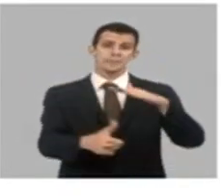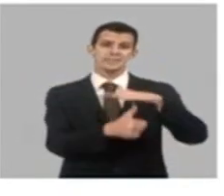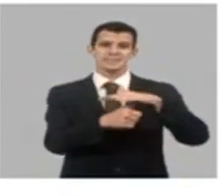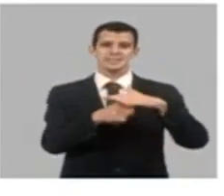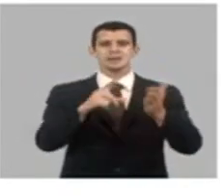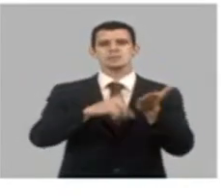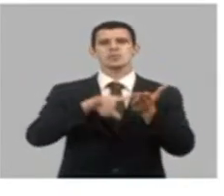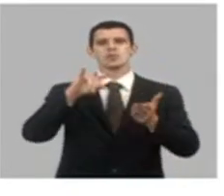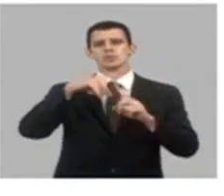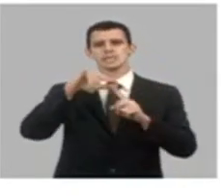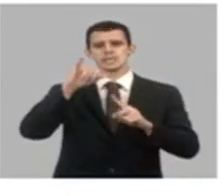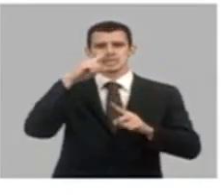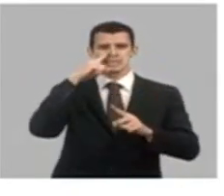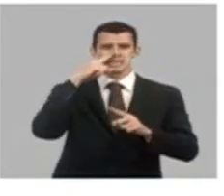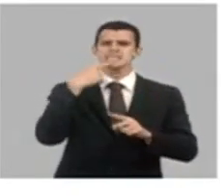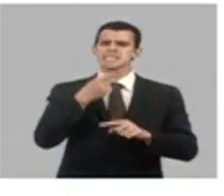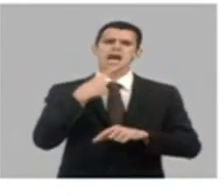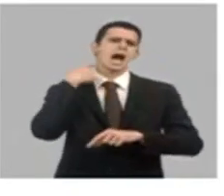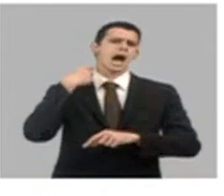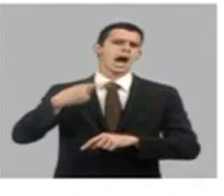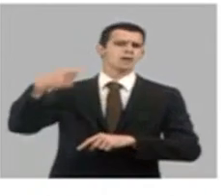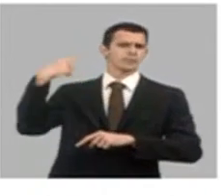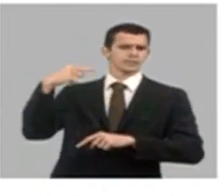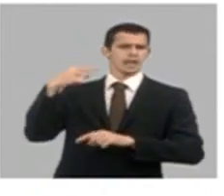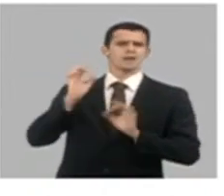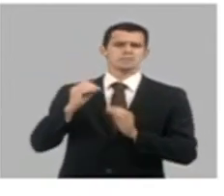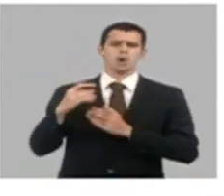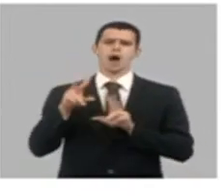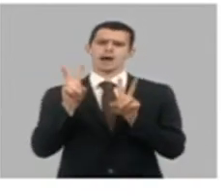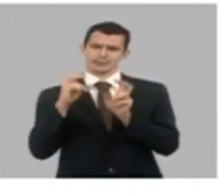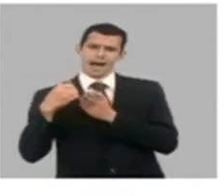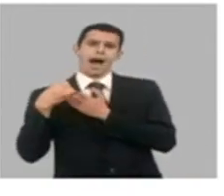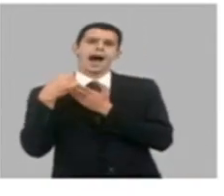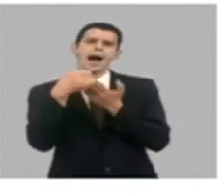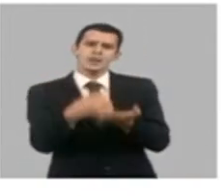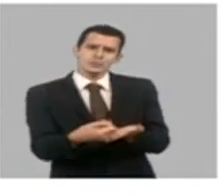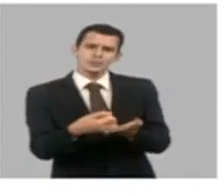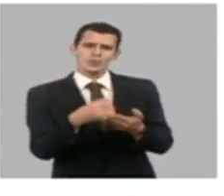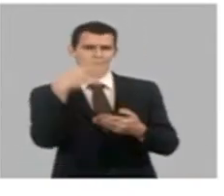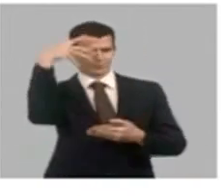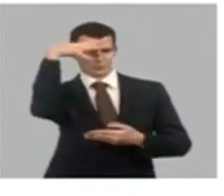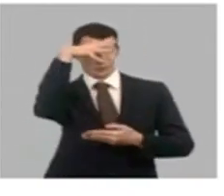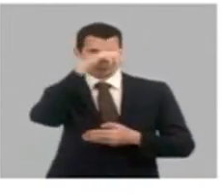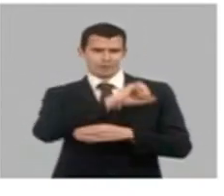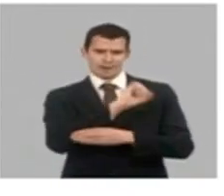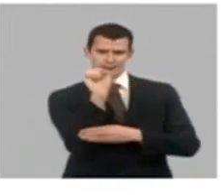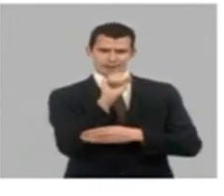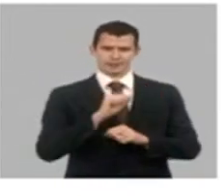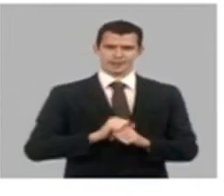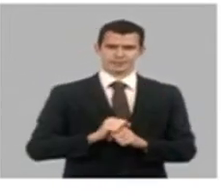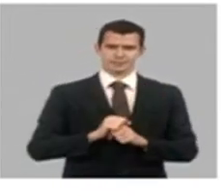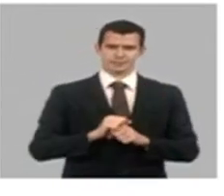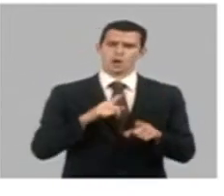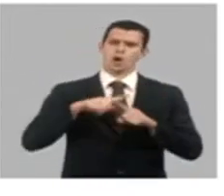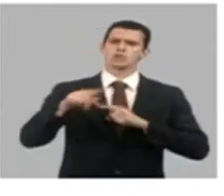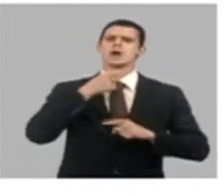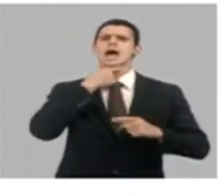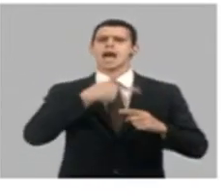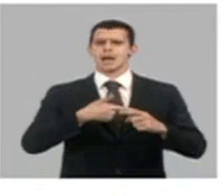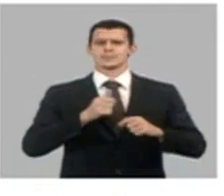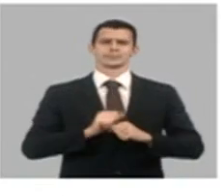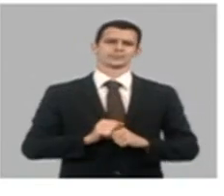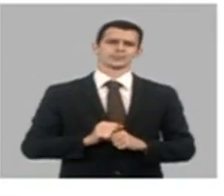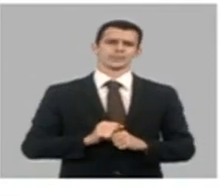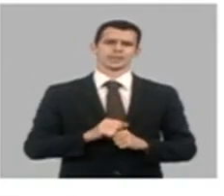pasado es la primera la segunda gran trató de sembrar dudas sobre la legitimidad de los resultados de las